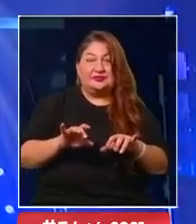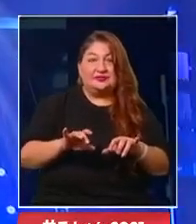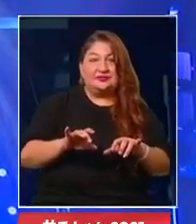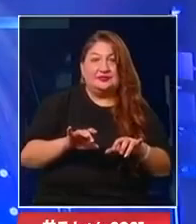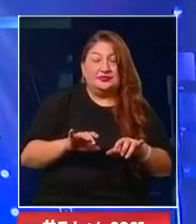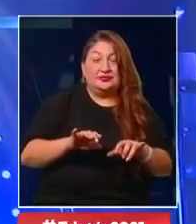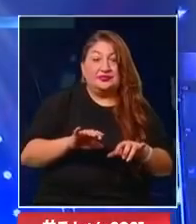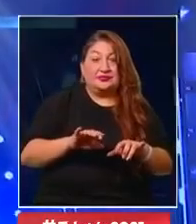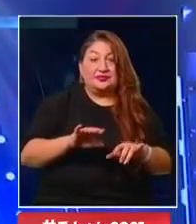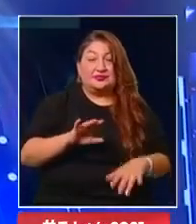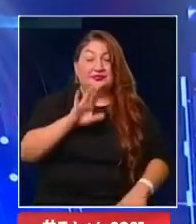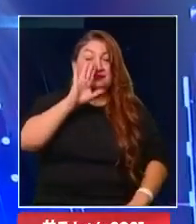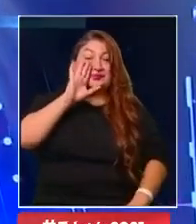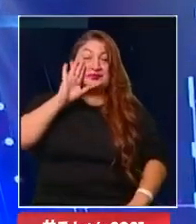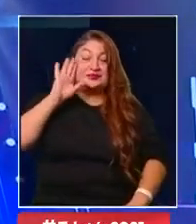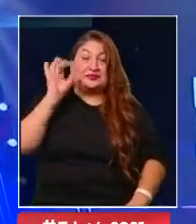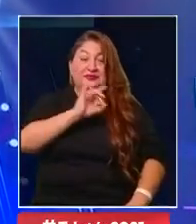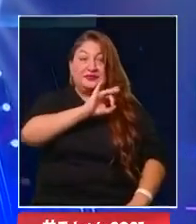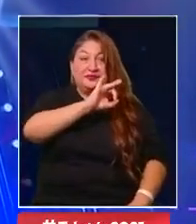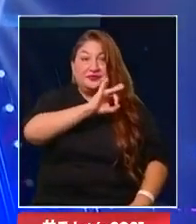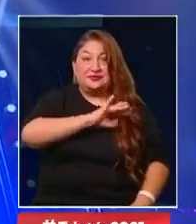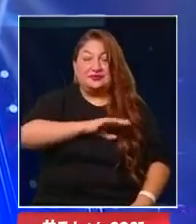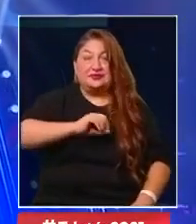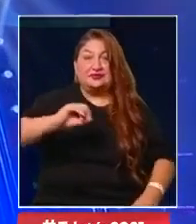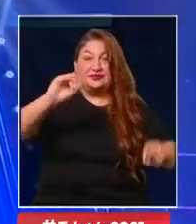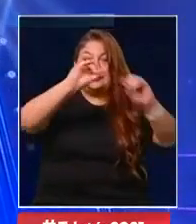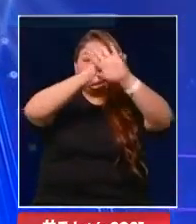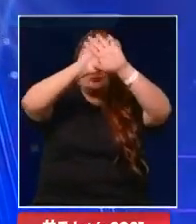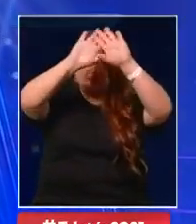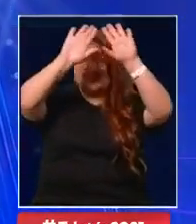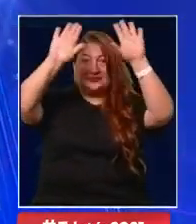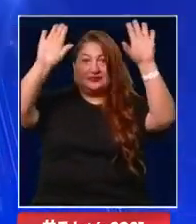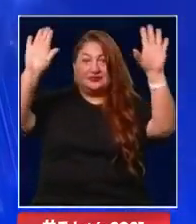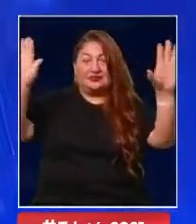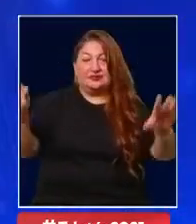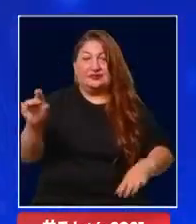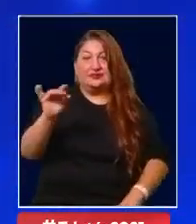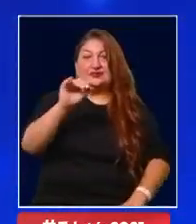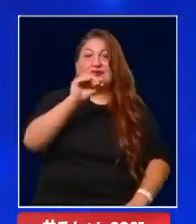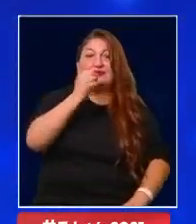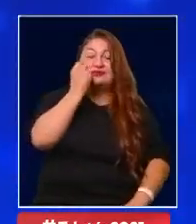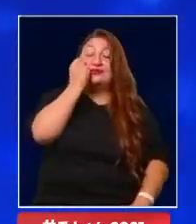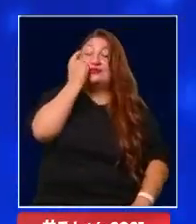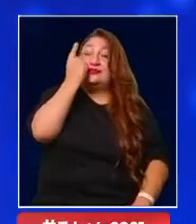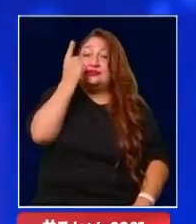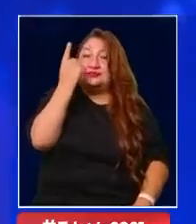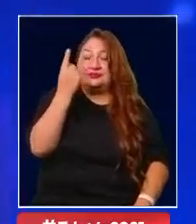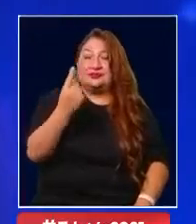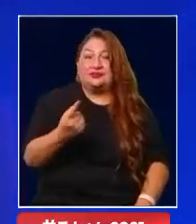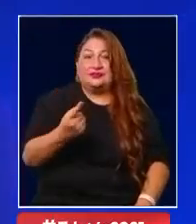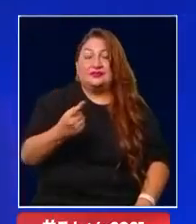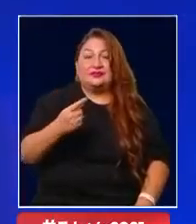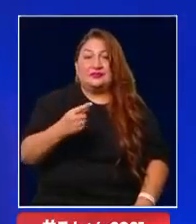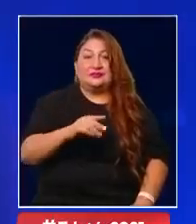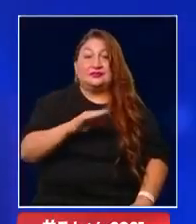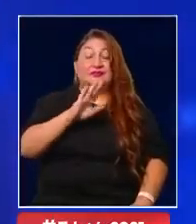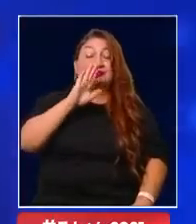puro chile es tu cielo a su lado